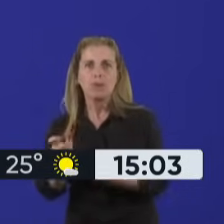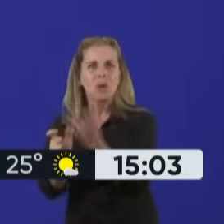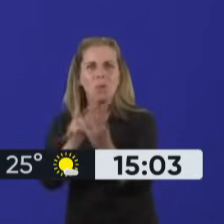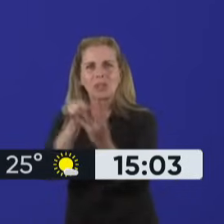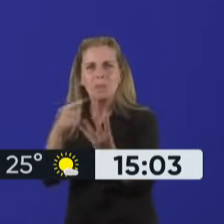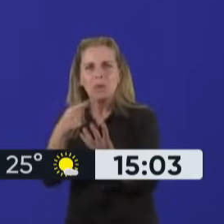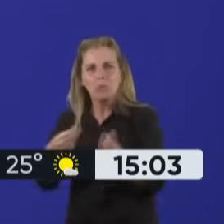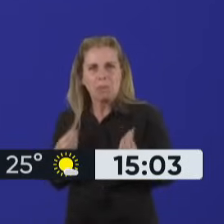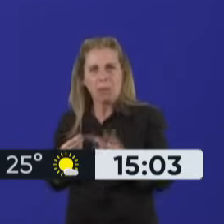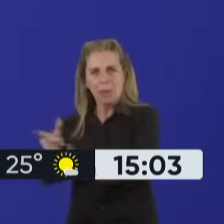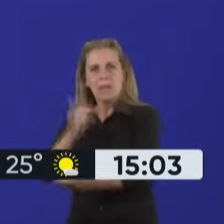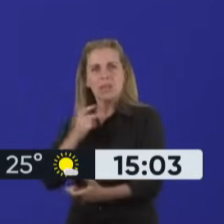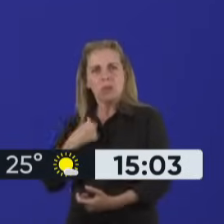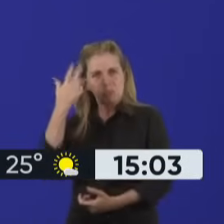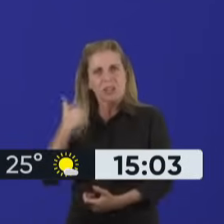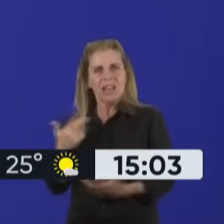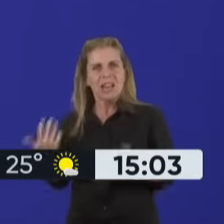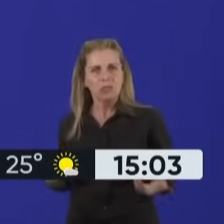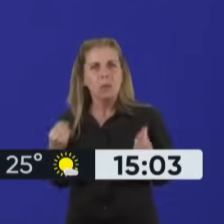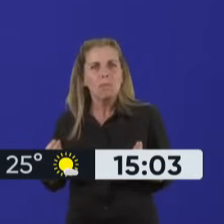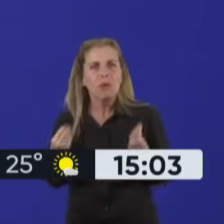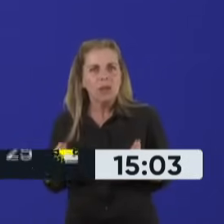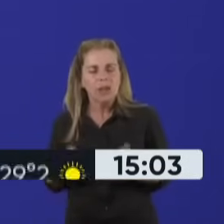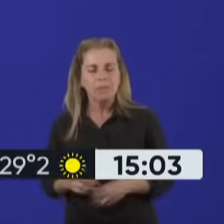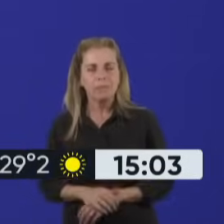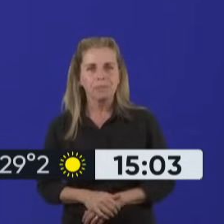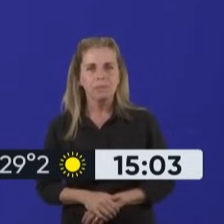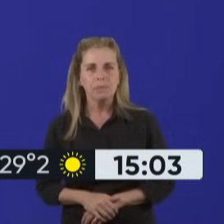tenía razón si todavía no había contestado. Entonces,